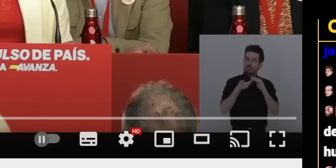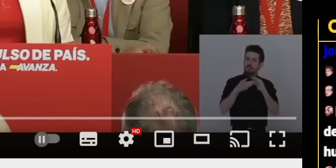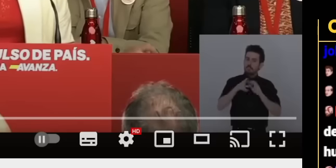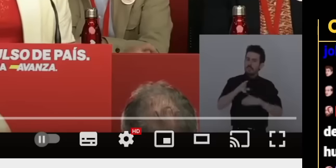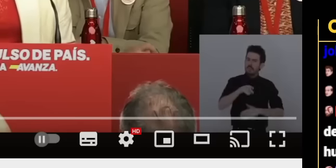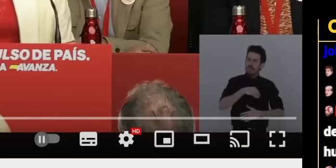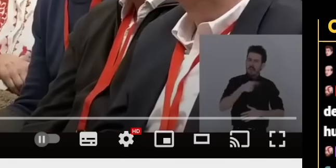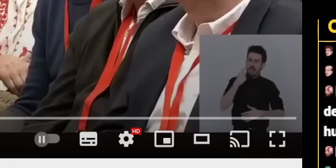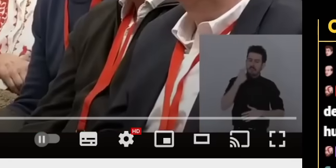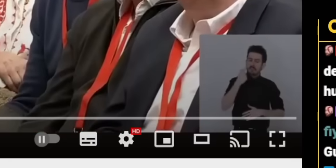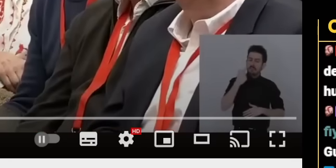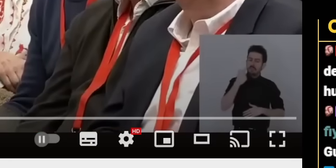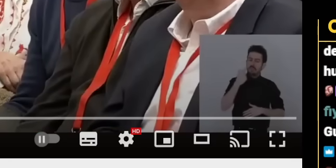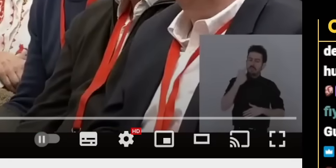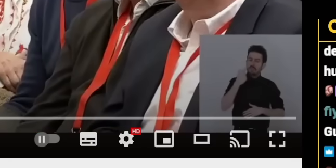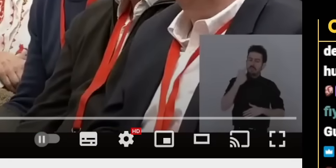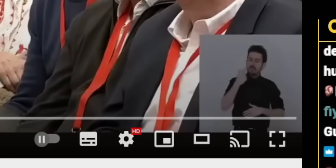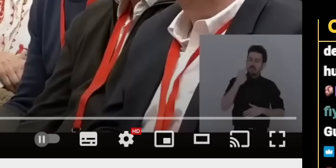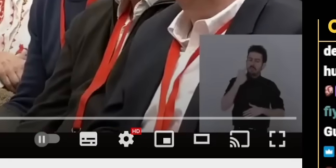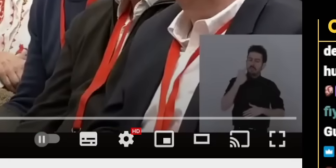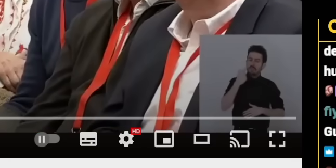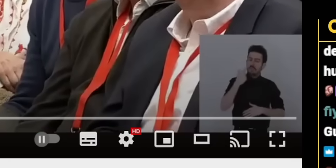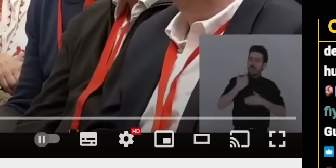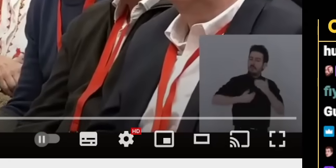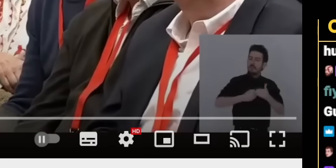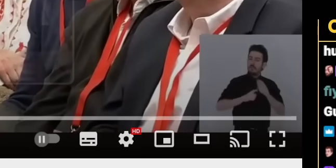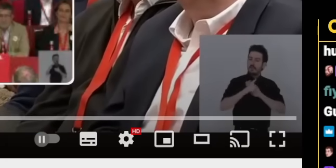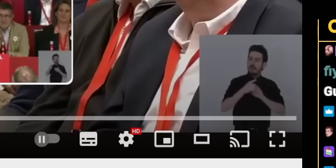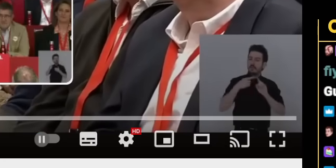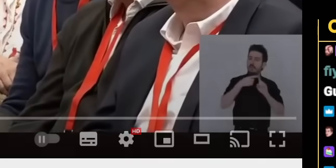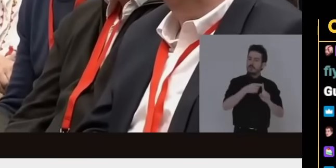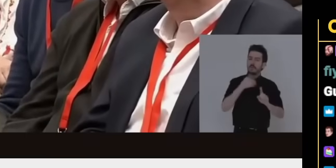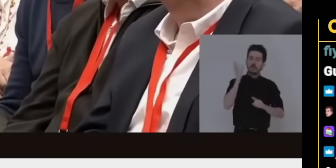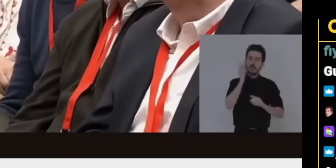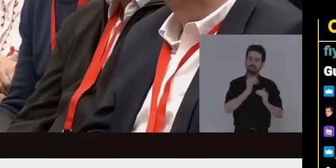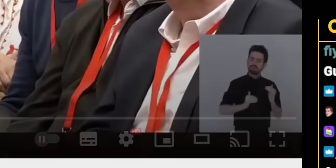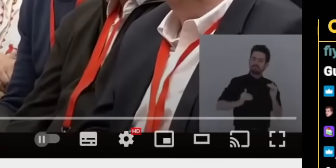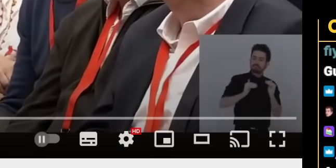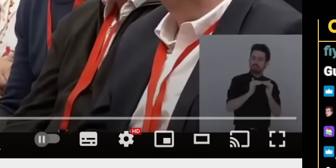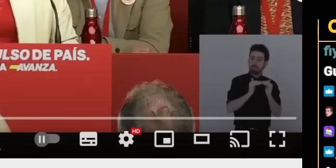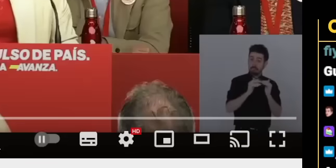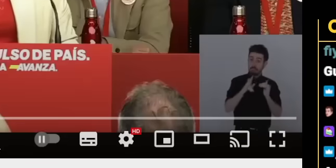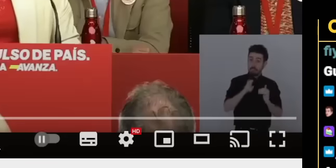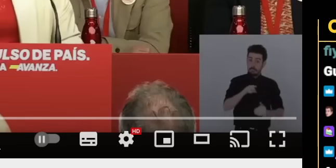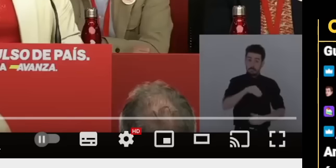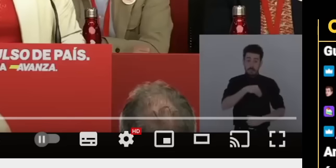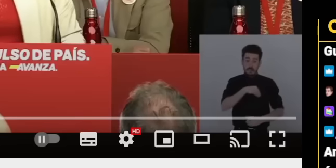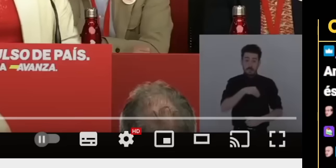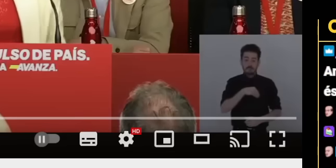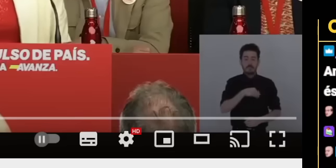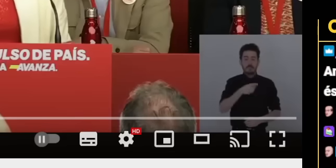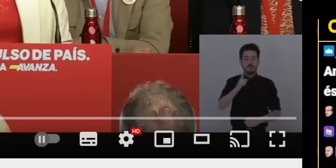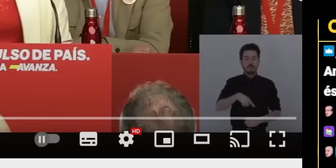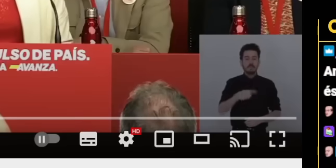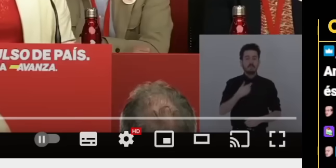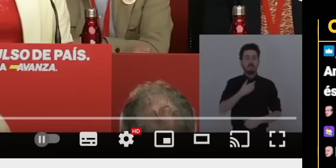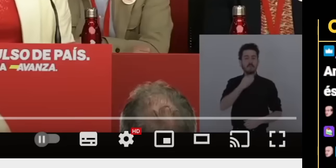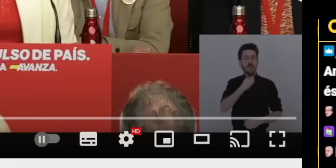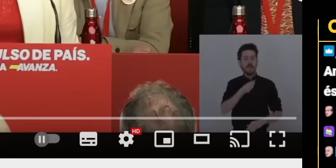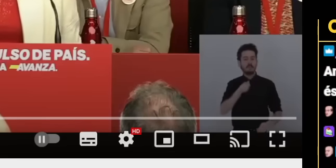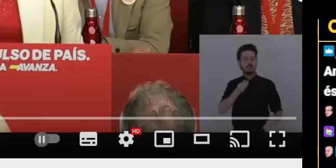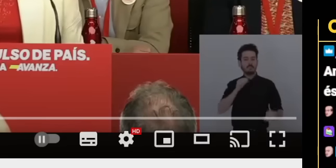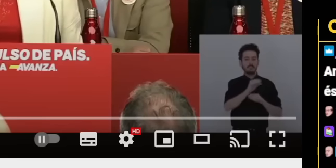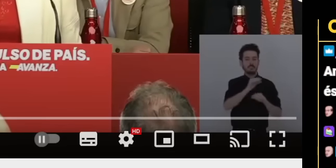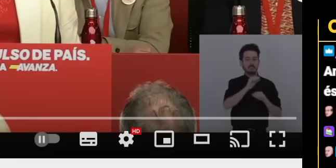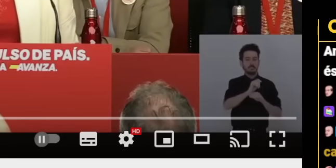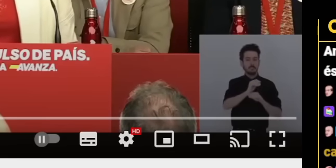igualdad de las mujeres. Merece la pena eso, ¿eh? Sí. Sí, merece la pena aumentar el gasto en beca, apostar